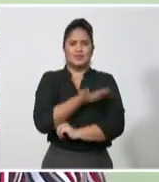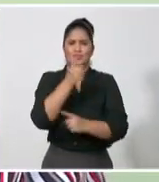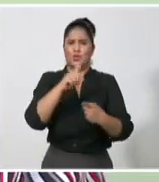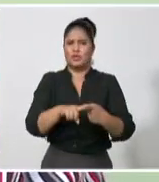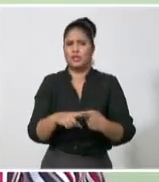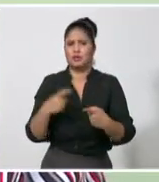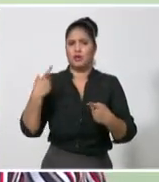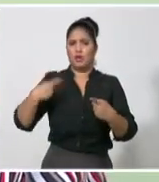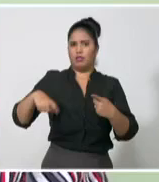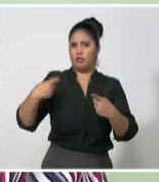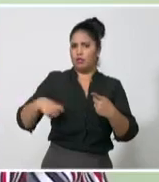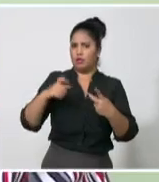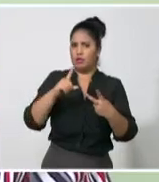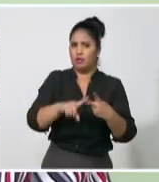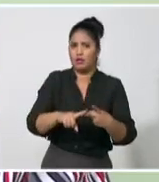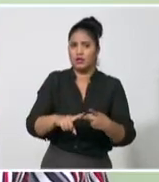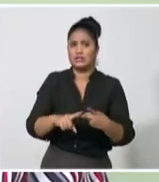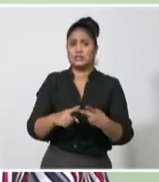diarreas constantemente.